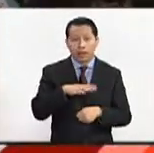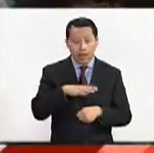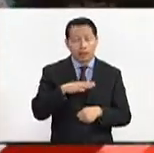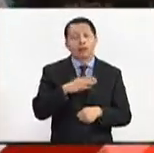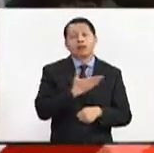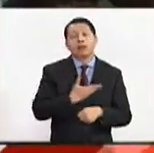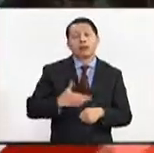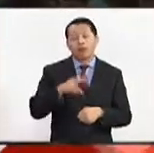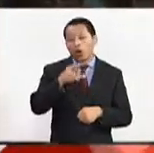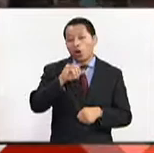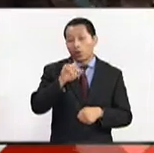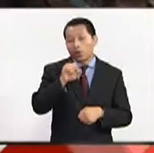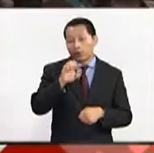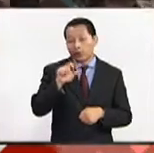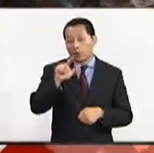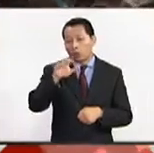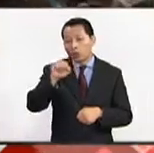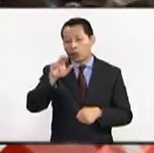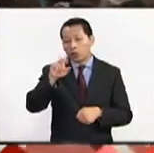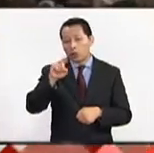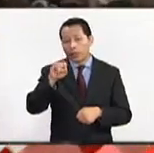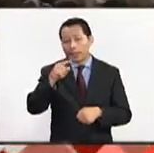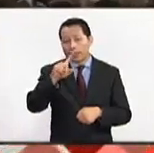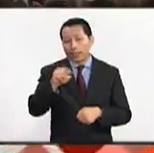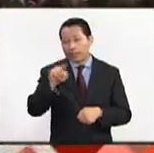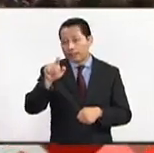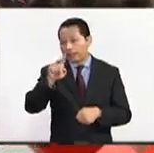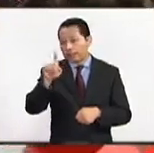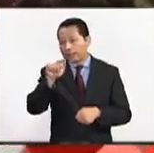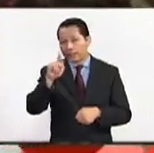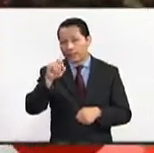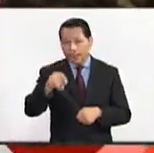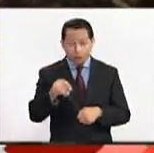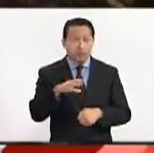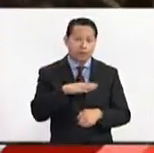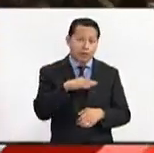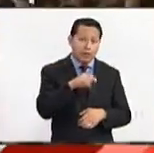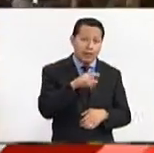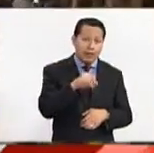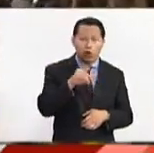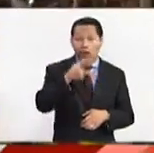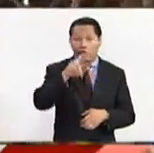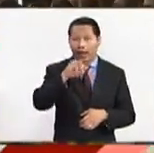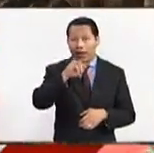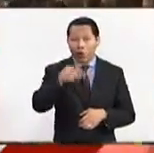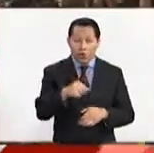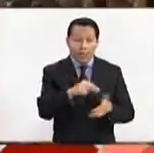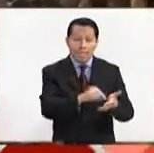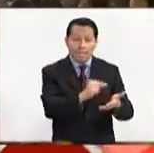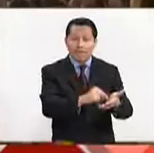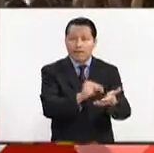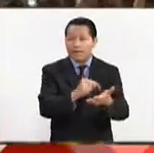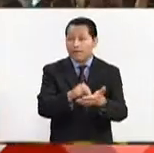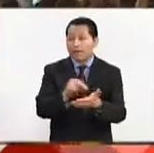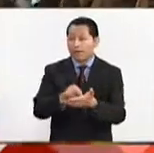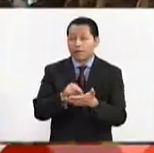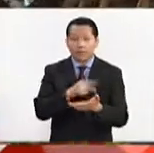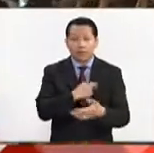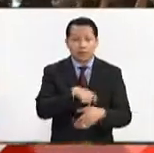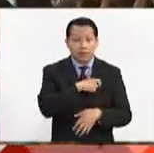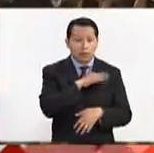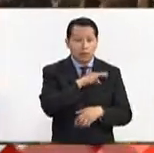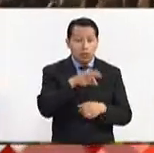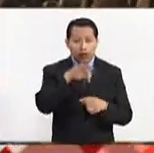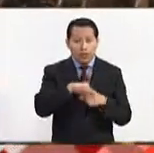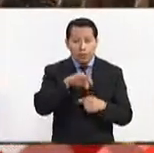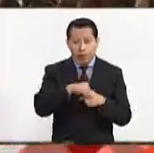Rodríguez Zapatero, y por entonces Mariano Rajoy encabezaba una recogida de firmas para que fueran todos los españoles los que pudieran votar por